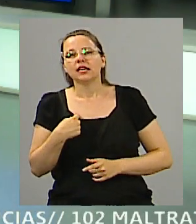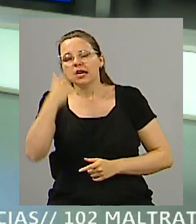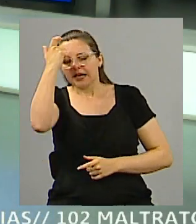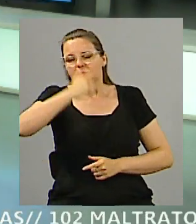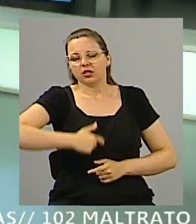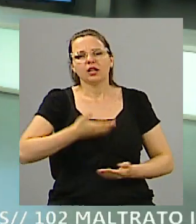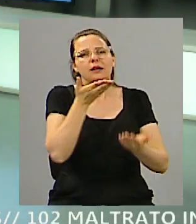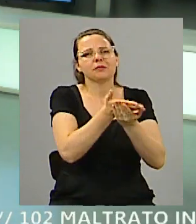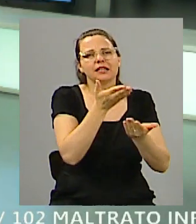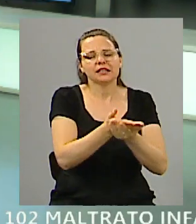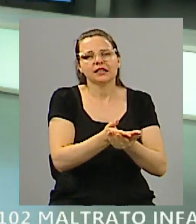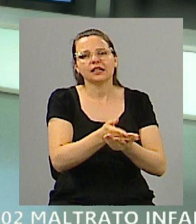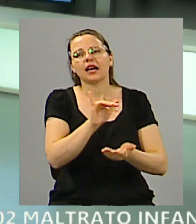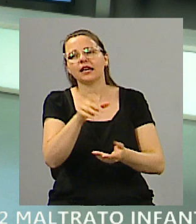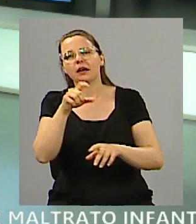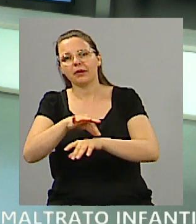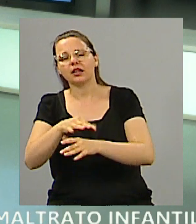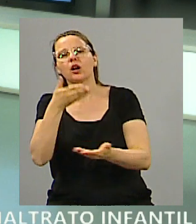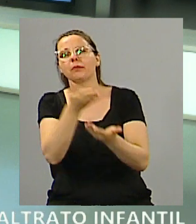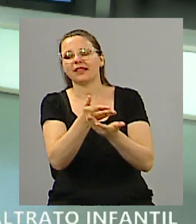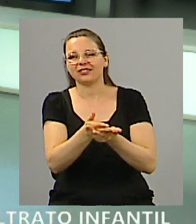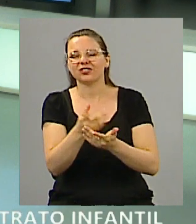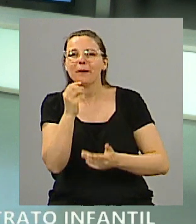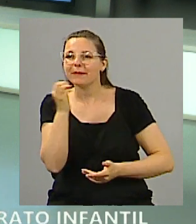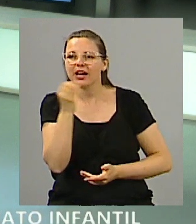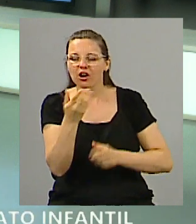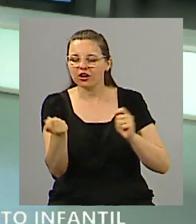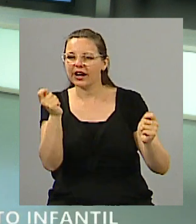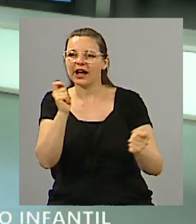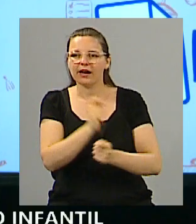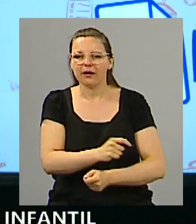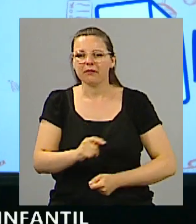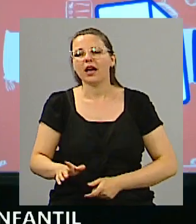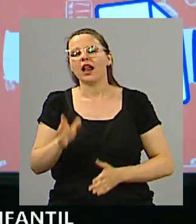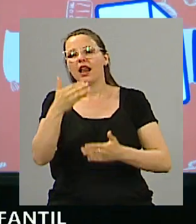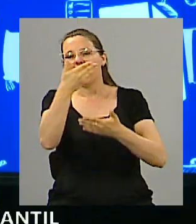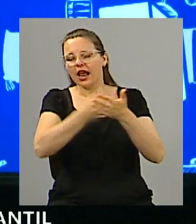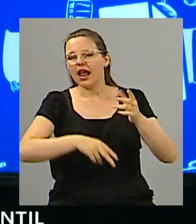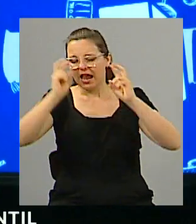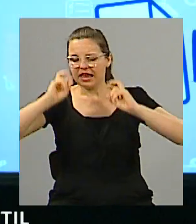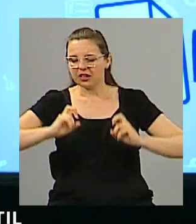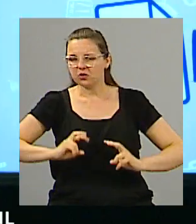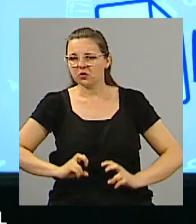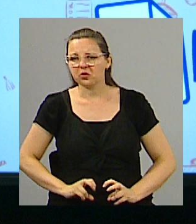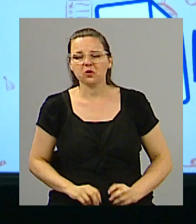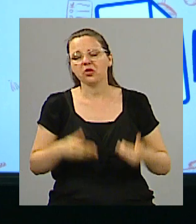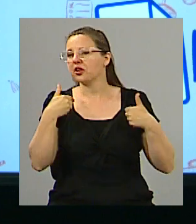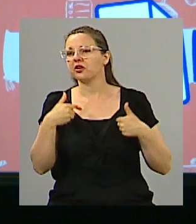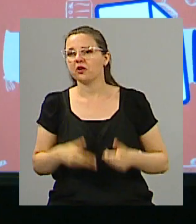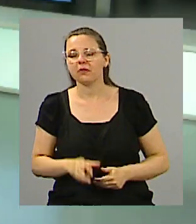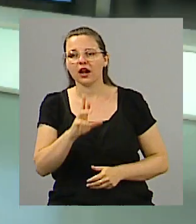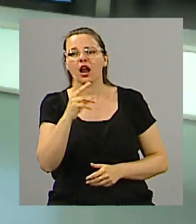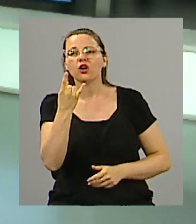que el paciente lo pida. Dentro de lo que se pide de rutina estaría bueno incluirlo como para que ya sea algo anual, que la persona ya tenga los resultados y se quede